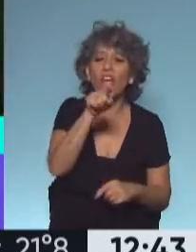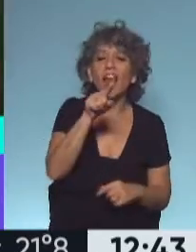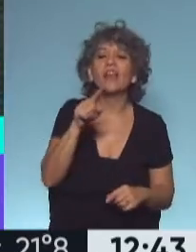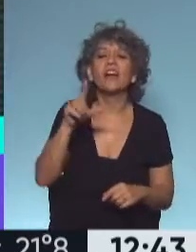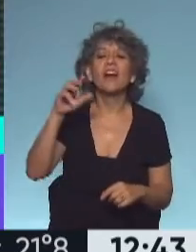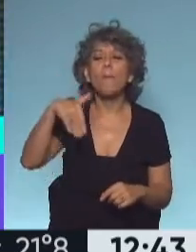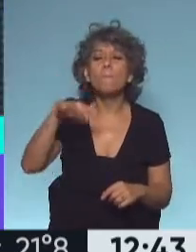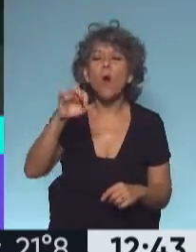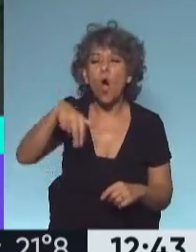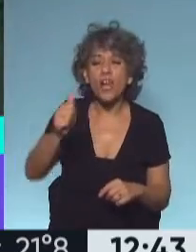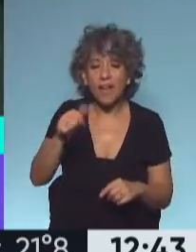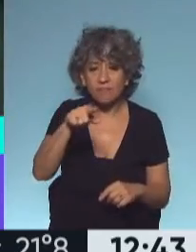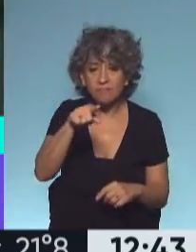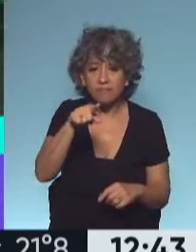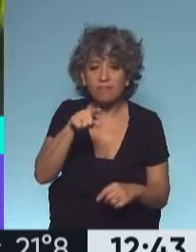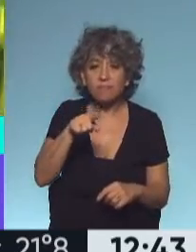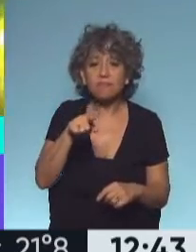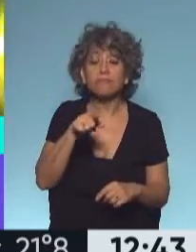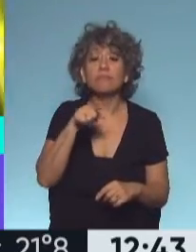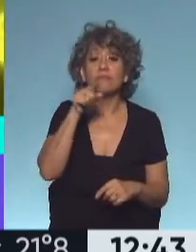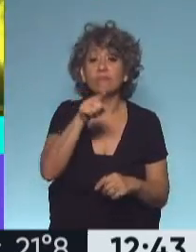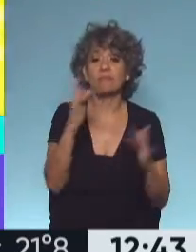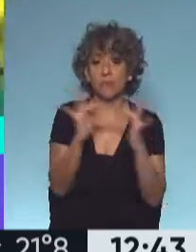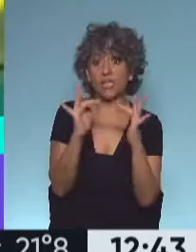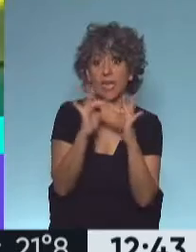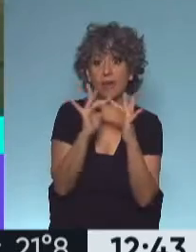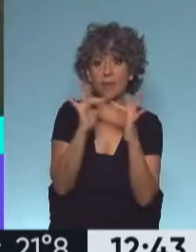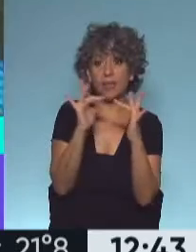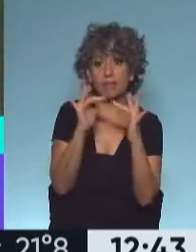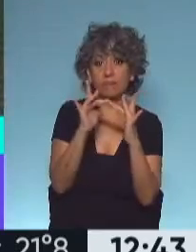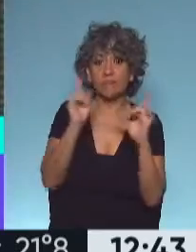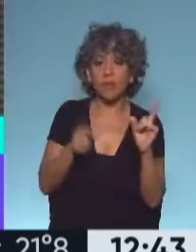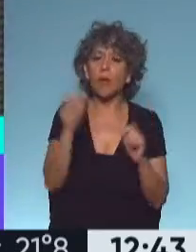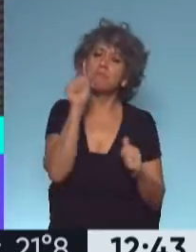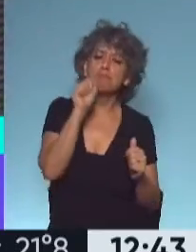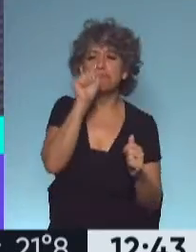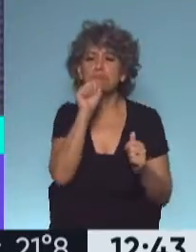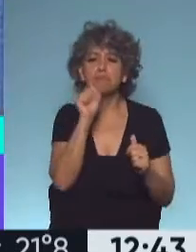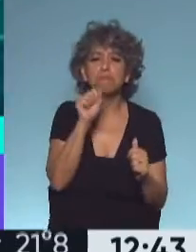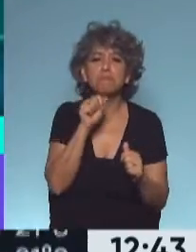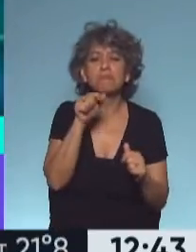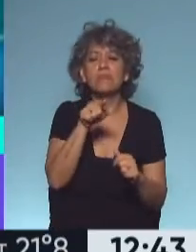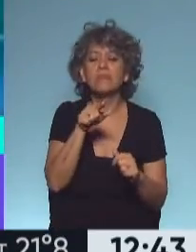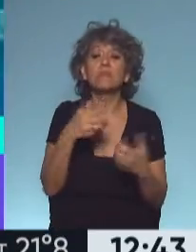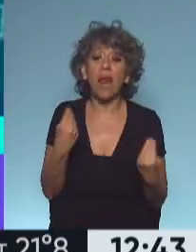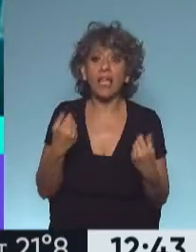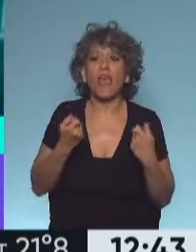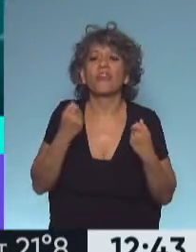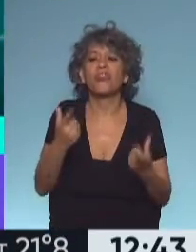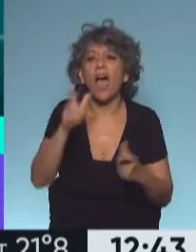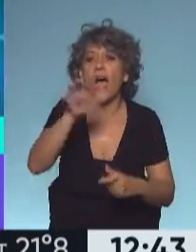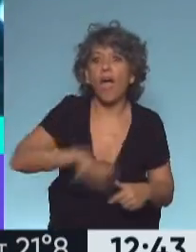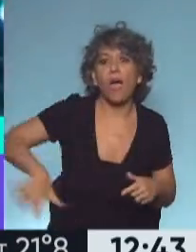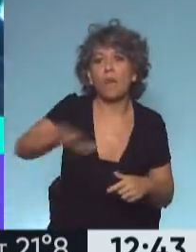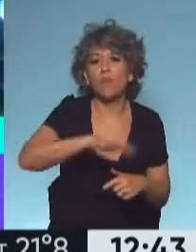sortear hoy en Argentina Live Show, el streaming, nuevo streaming de la Mona Jiménez, y un poco de alegría para el pueblo que nos viene